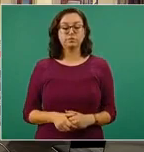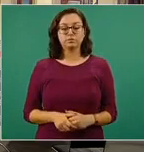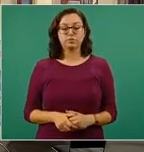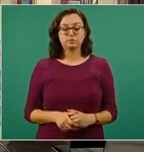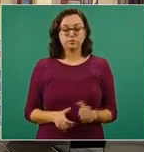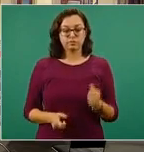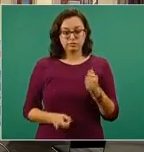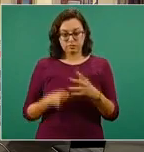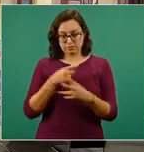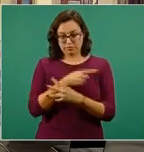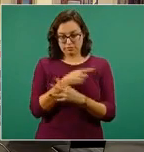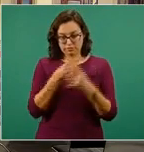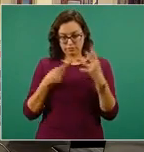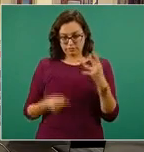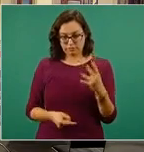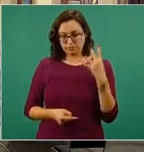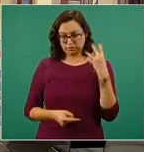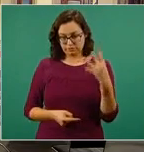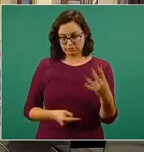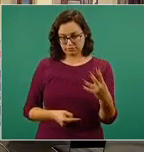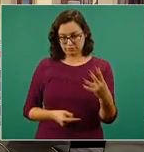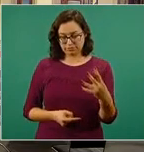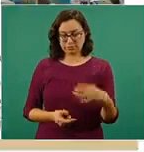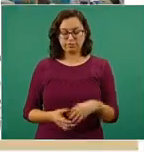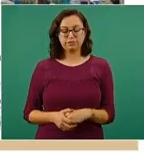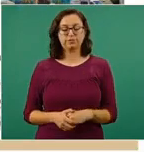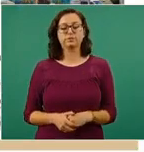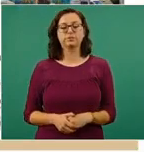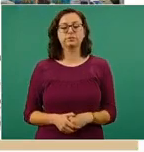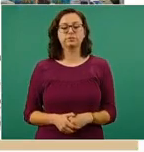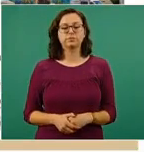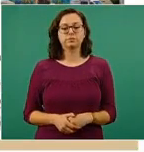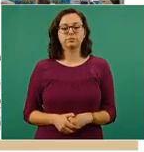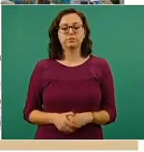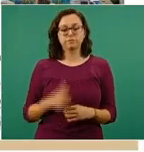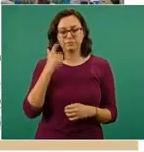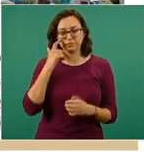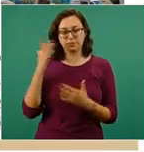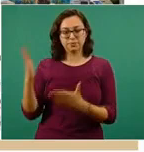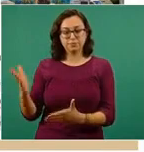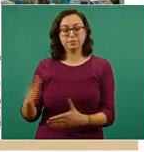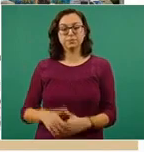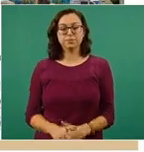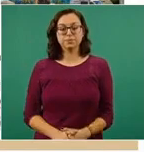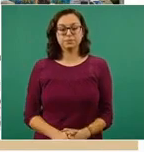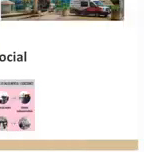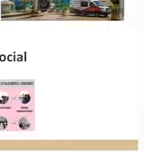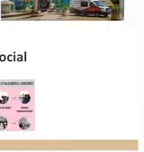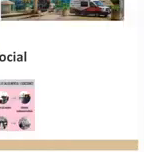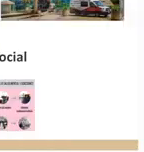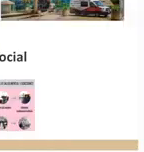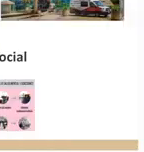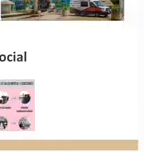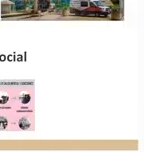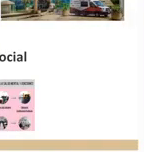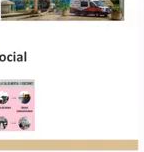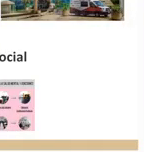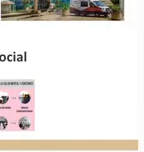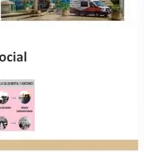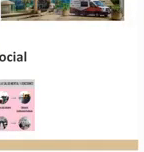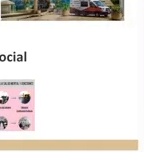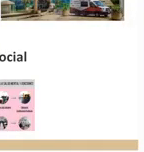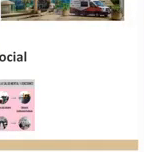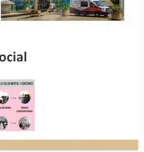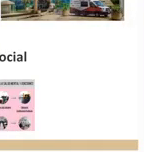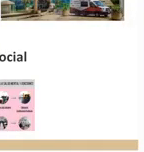las otras 4 esquemas de la historia natural por la que hemos transitado. El diagnóstico y vigilancia